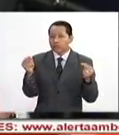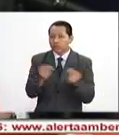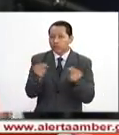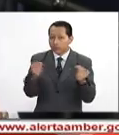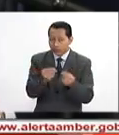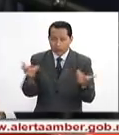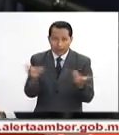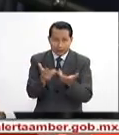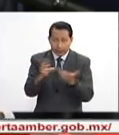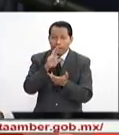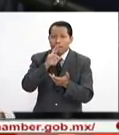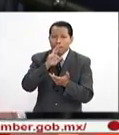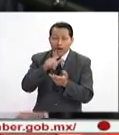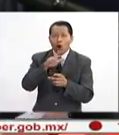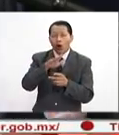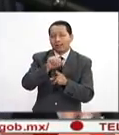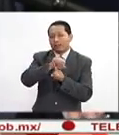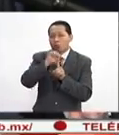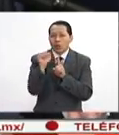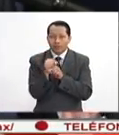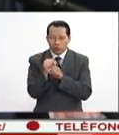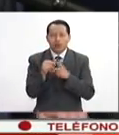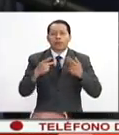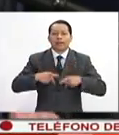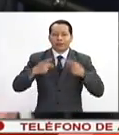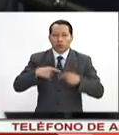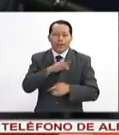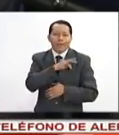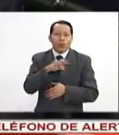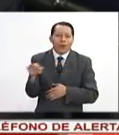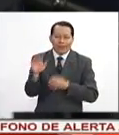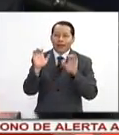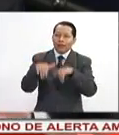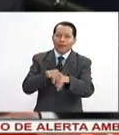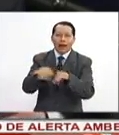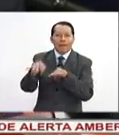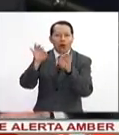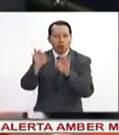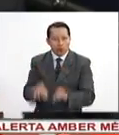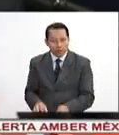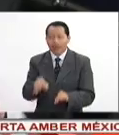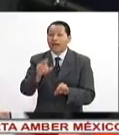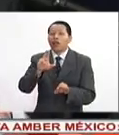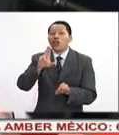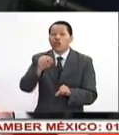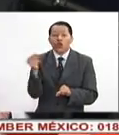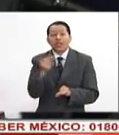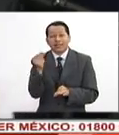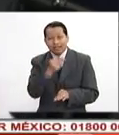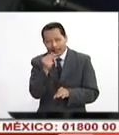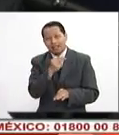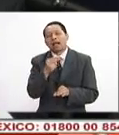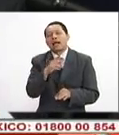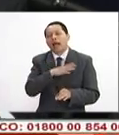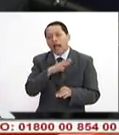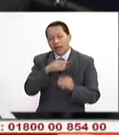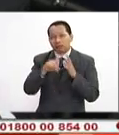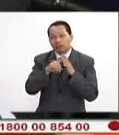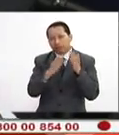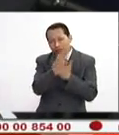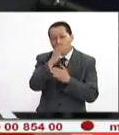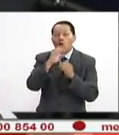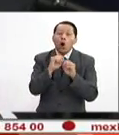Necesitamos crear las condiciones que permitan que la población se una a la economía formal y asegurarnos de que no recurran a la migración ilegal o en actividades